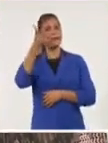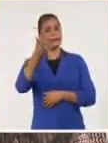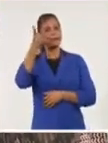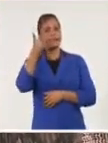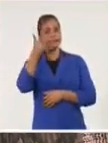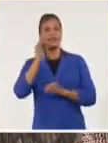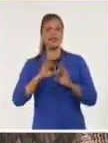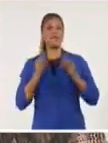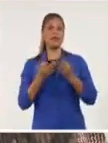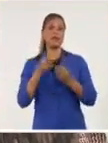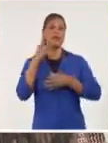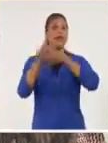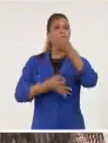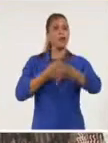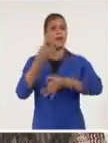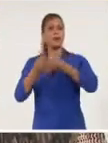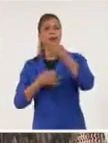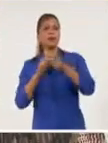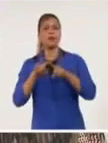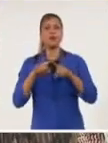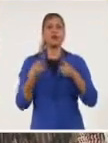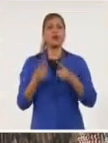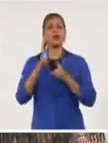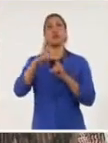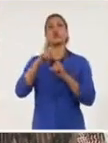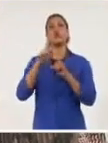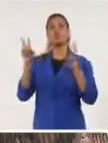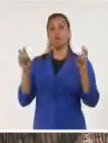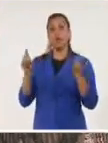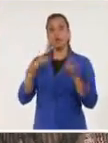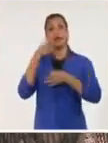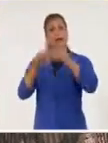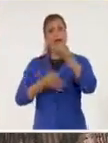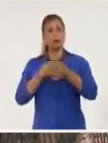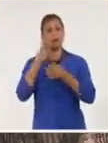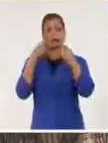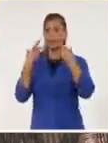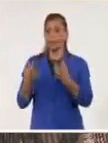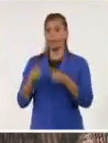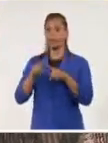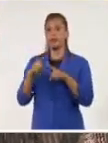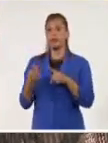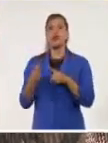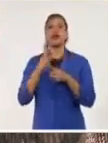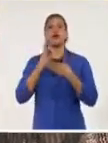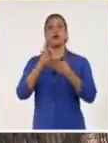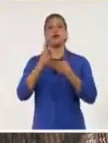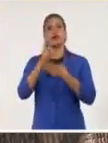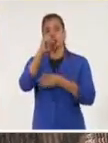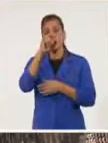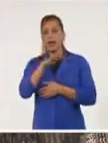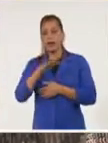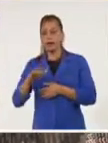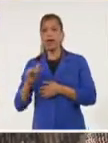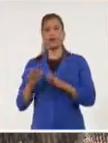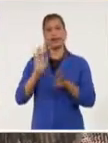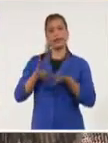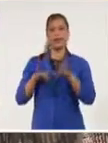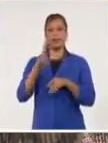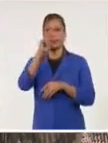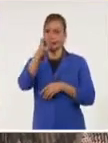comunica vamos en los temas por mí por años de vida de cada niño y